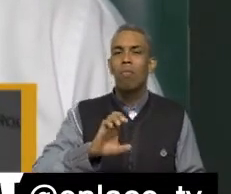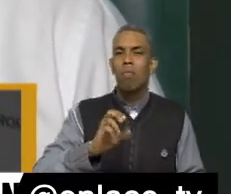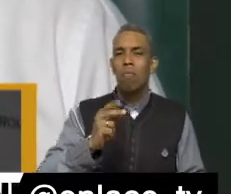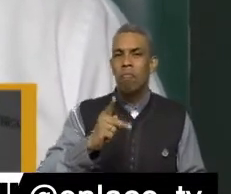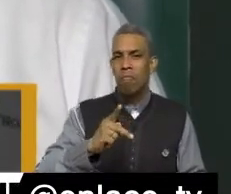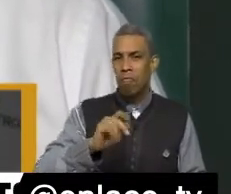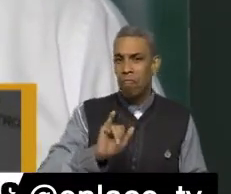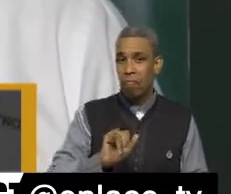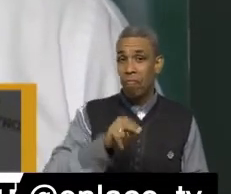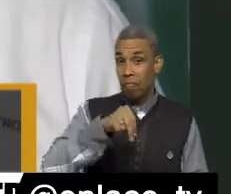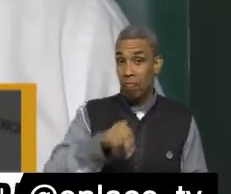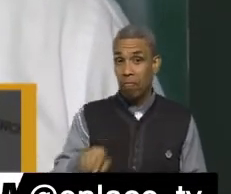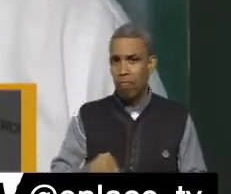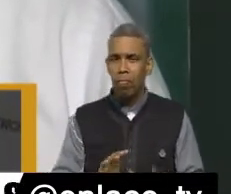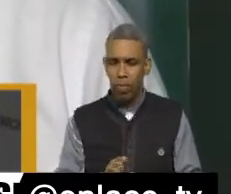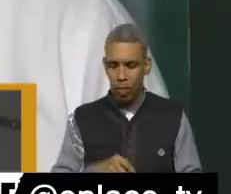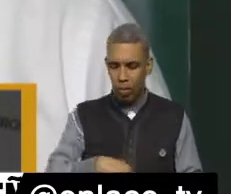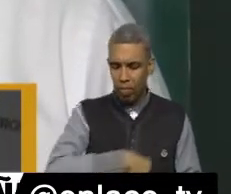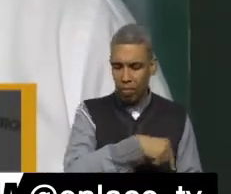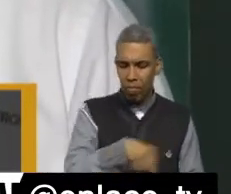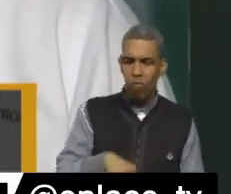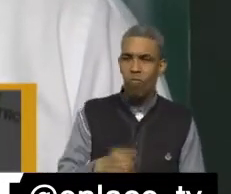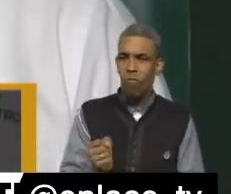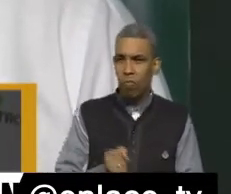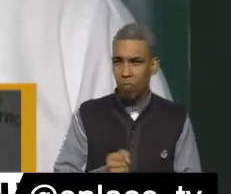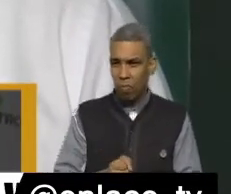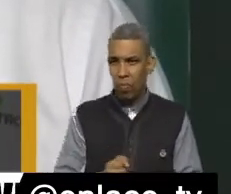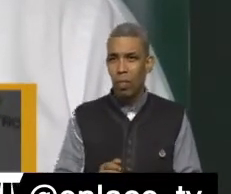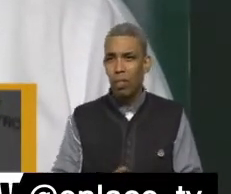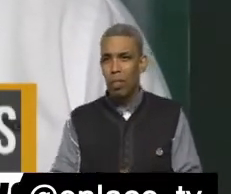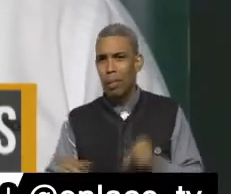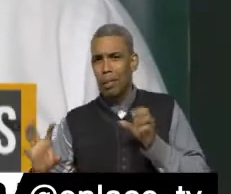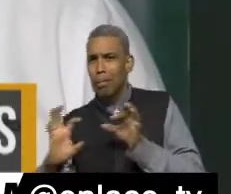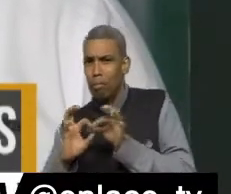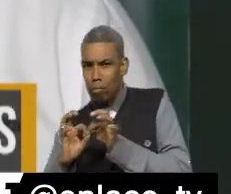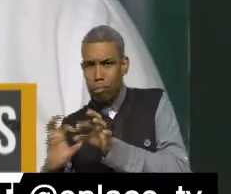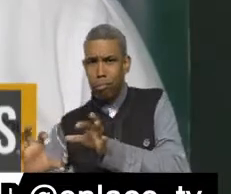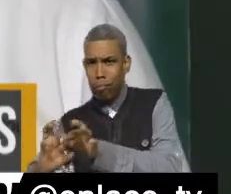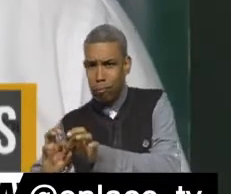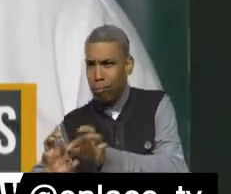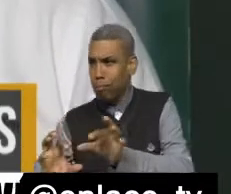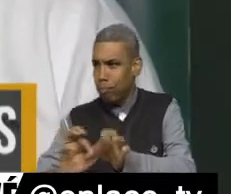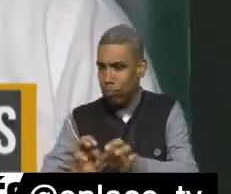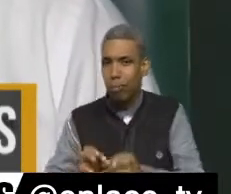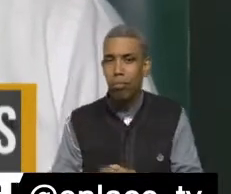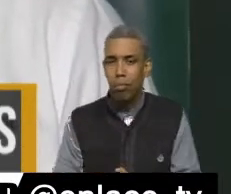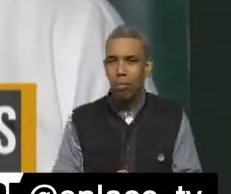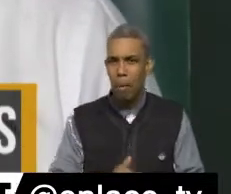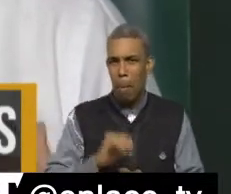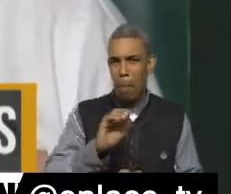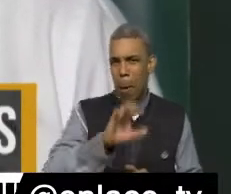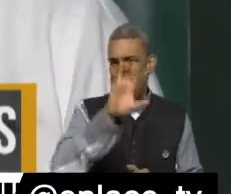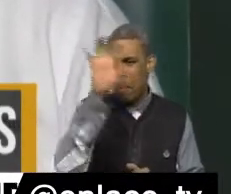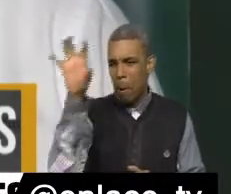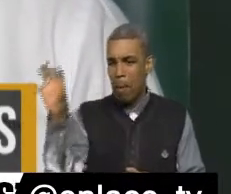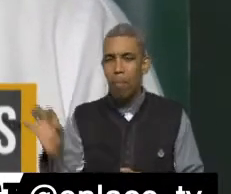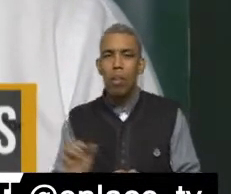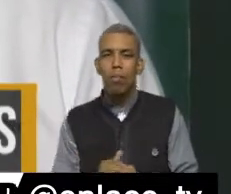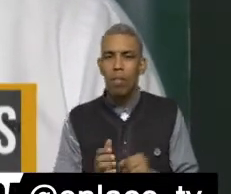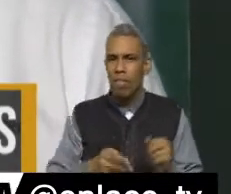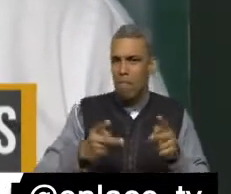estratégicos que en su proceso tienen incorporado la vinculación de personal